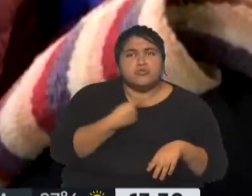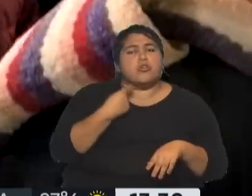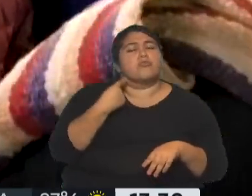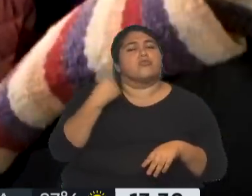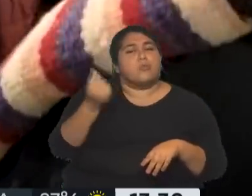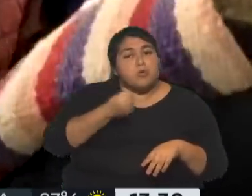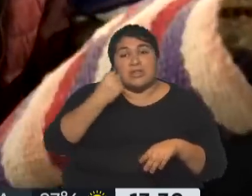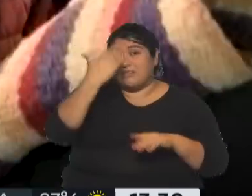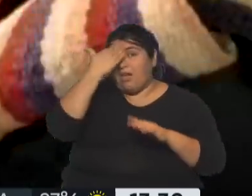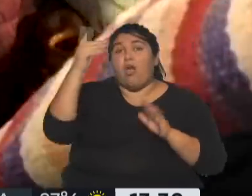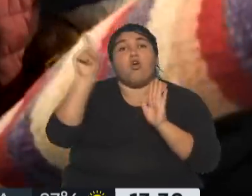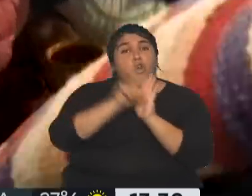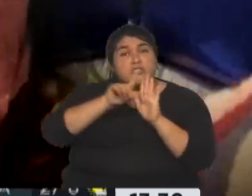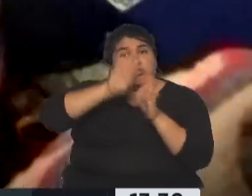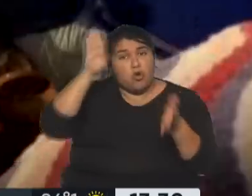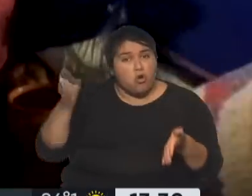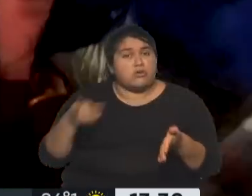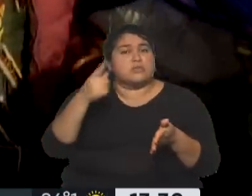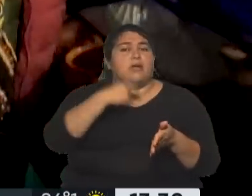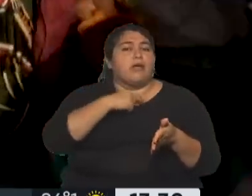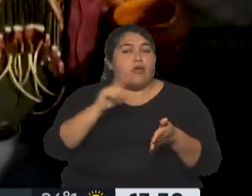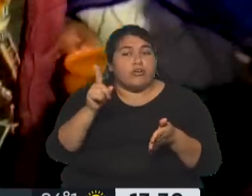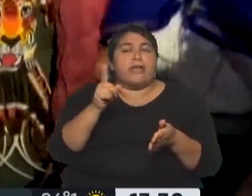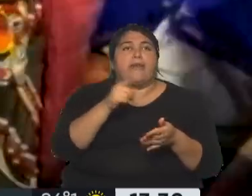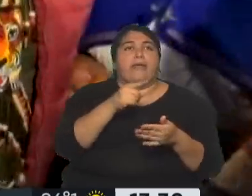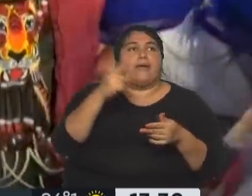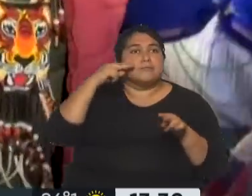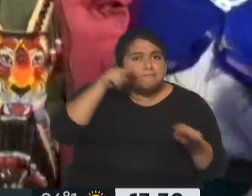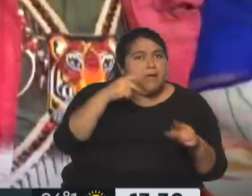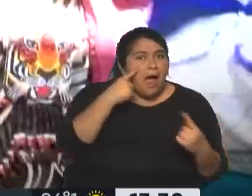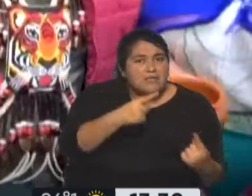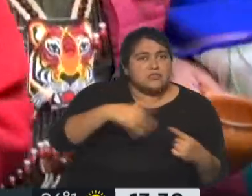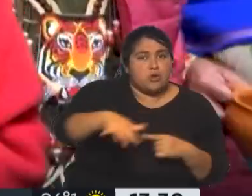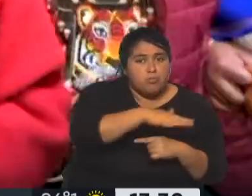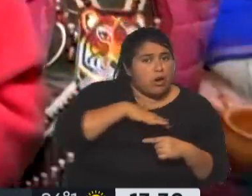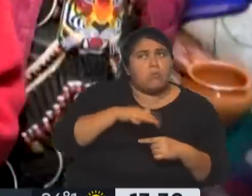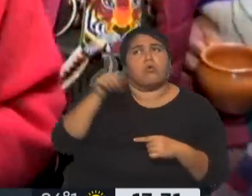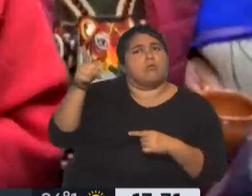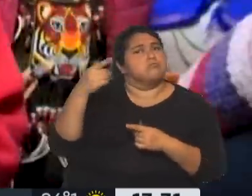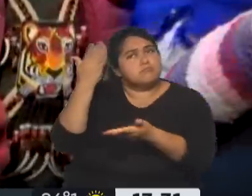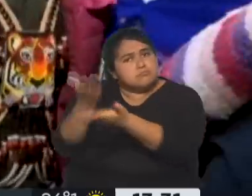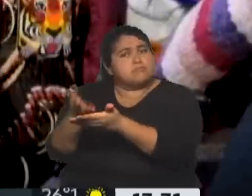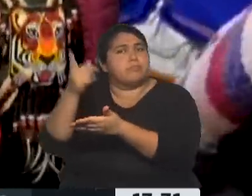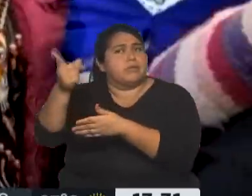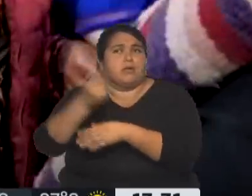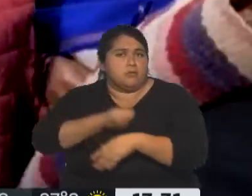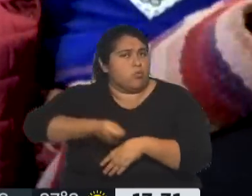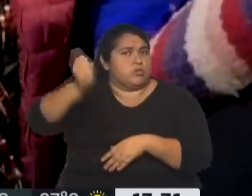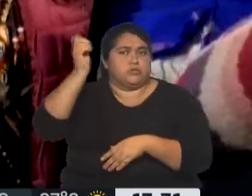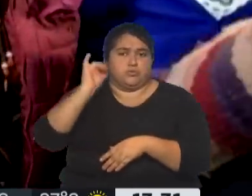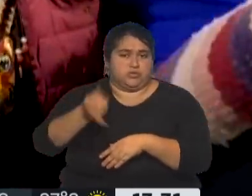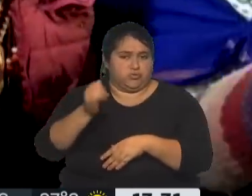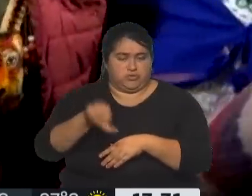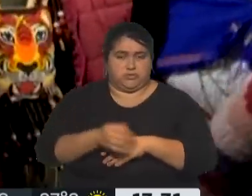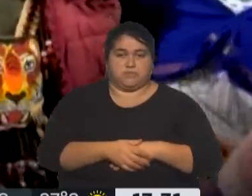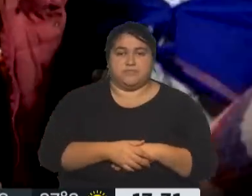Corte Constitucional, si no quiere una reacción del pueblo, esté en su cancha, garantizar por la vía constitucional democrática,